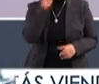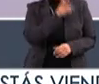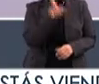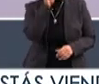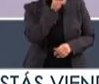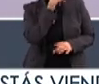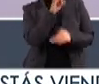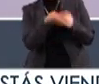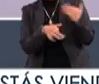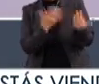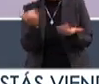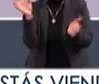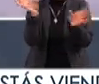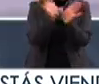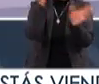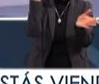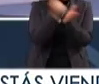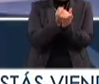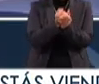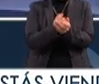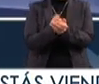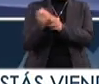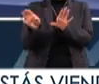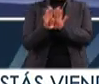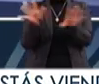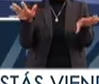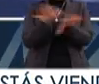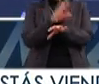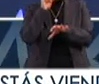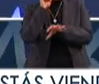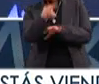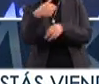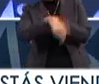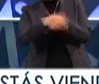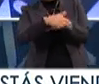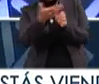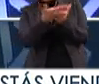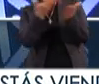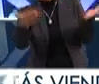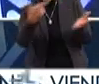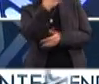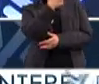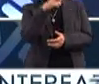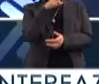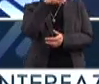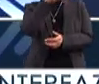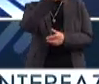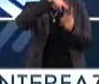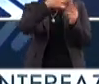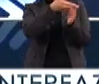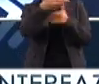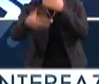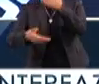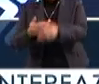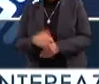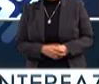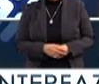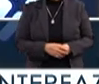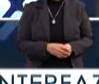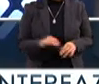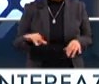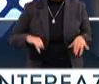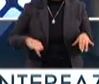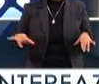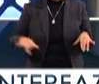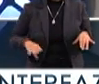pruebas y en todas las certificaciones y etcétera cómo ha cambiado estas cifras desde que existen los medicamentos genéricos pues es súper